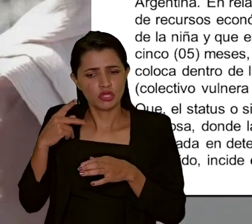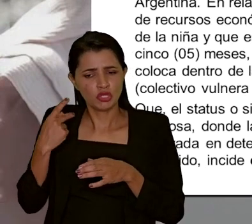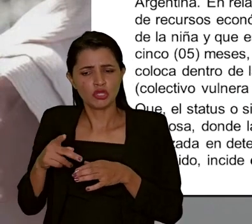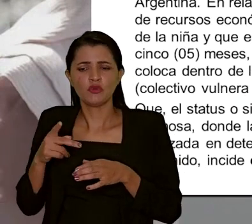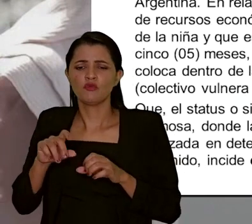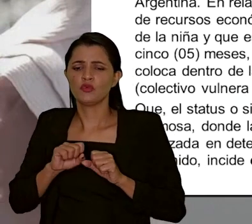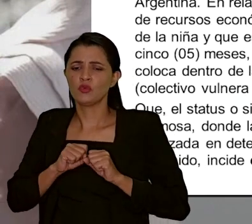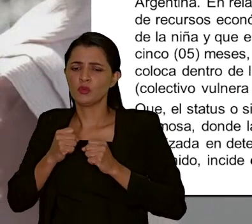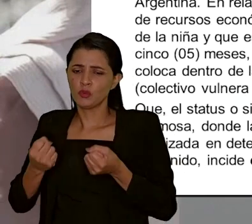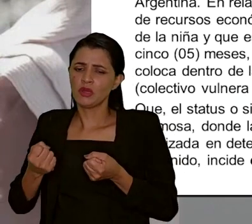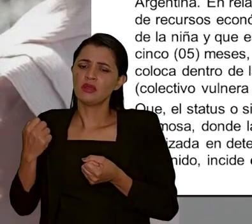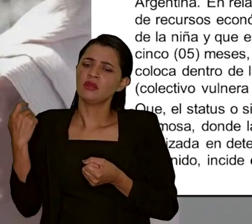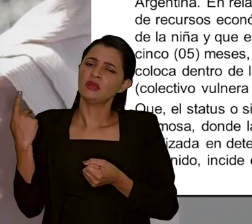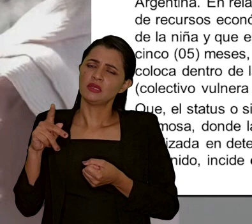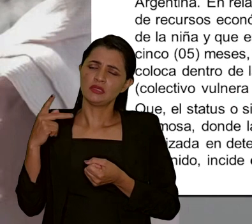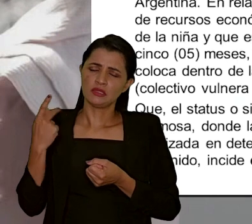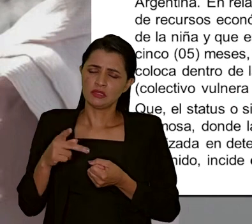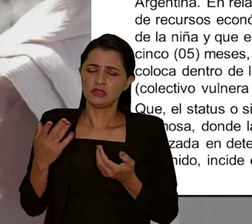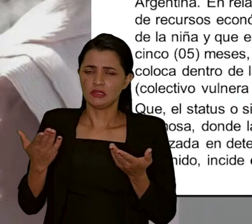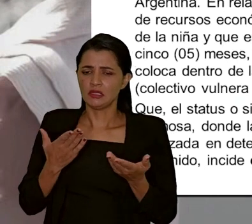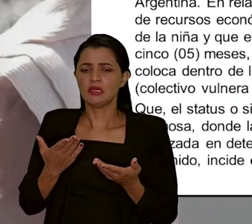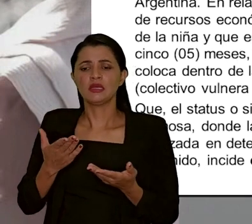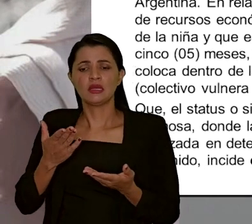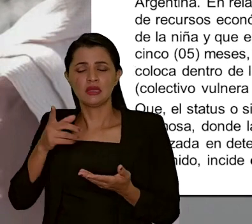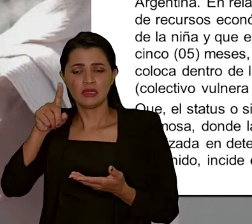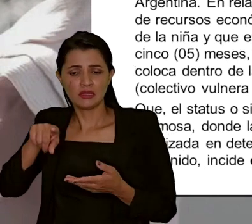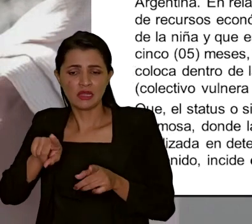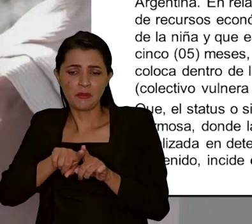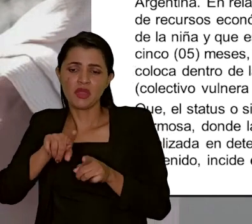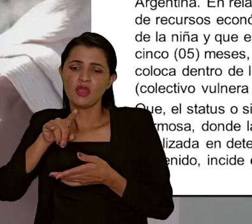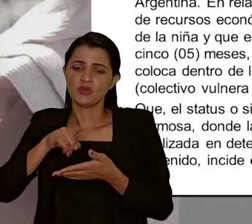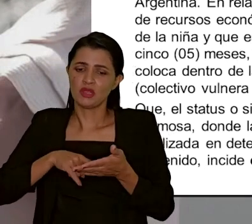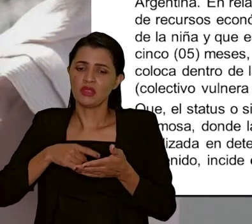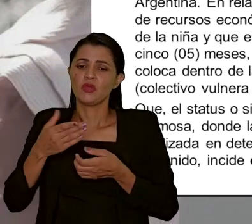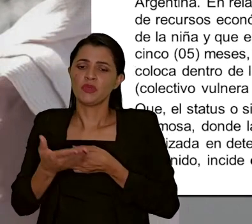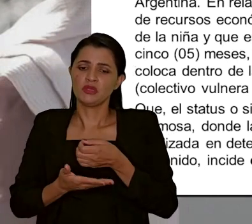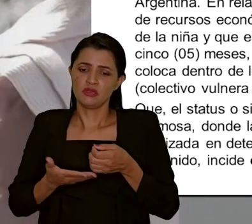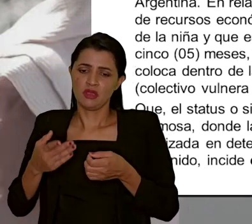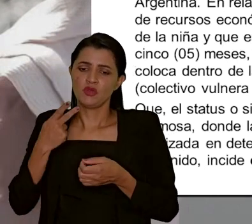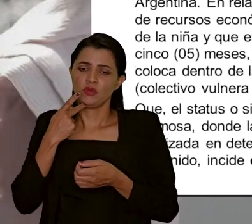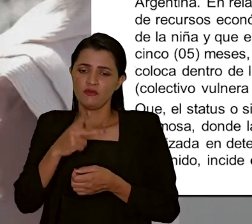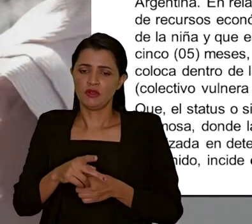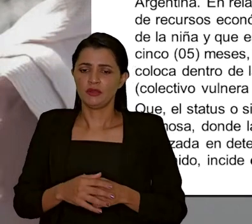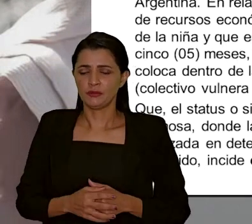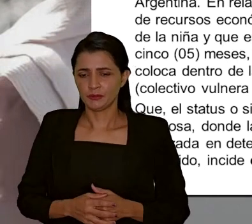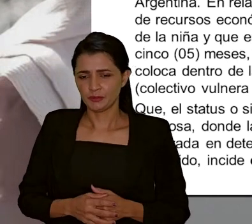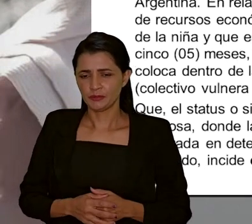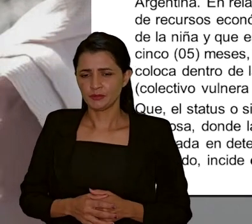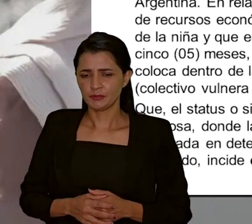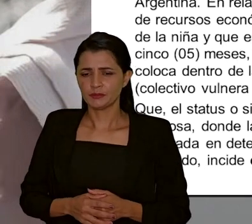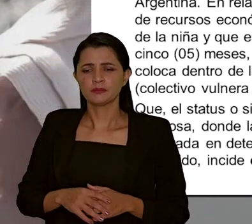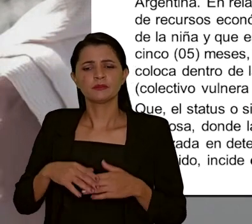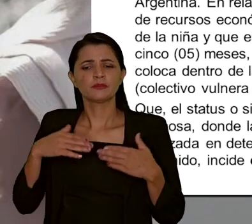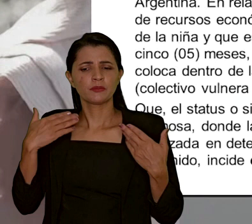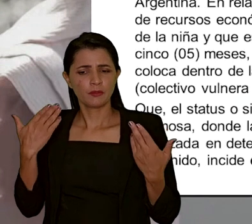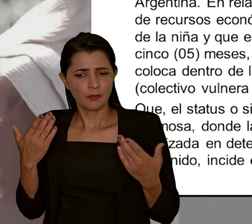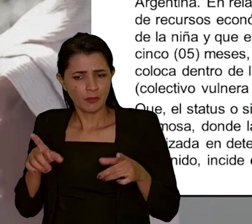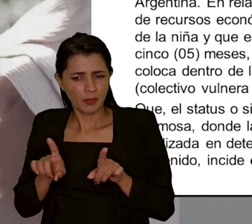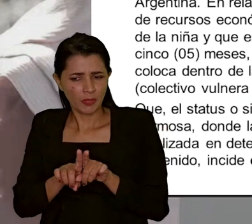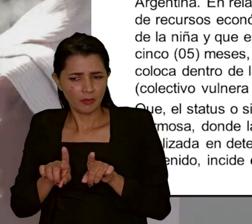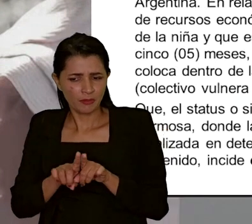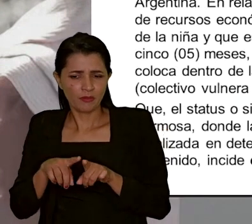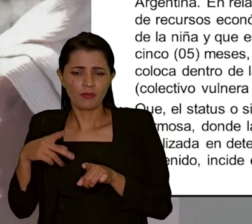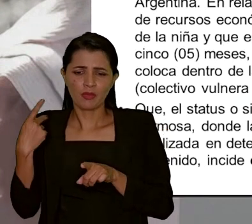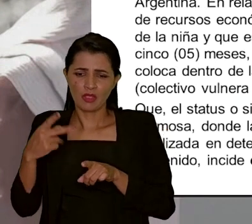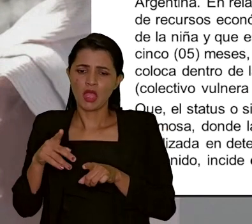las 100 reglas de Brasilia y los tratados de derechos humanos. Que el estatus o situación sanitaria, la